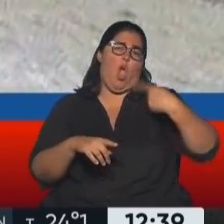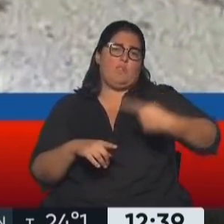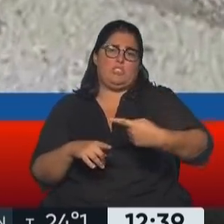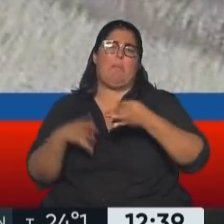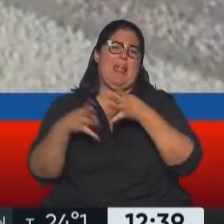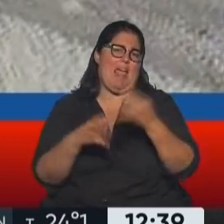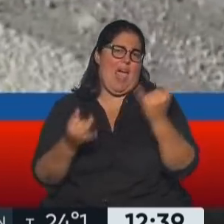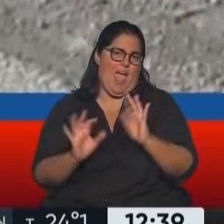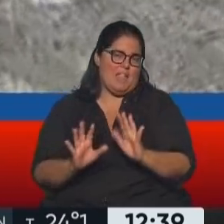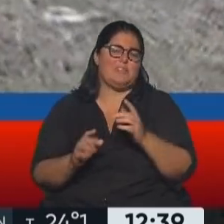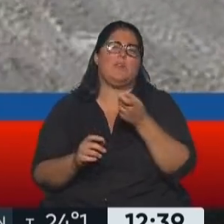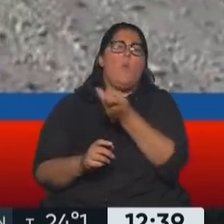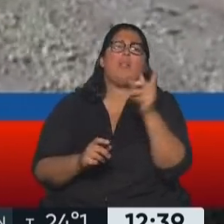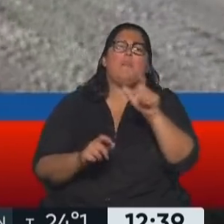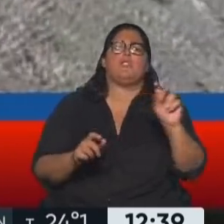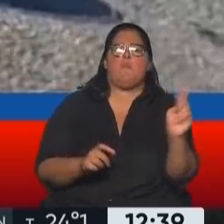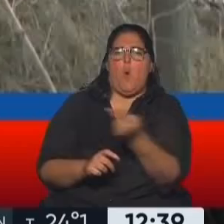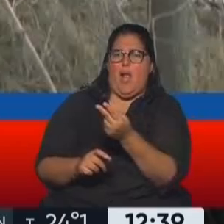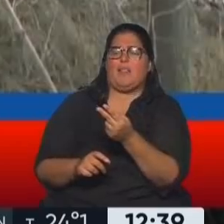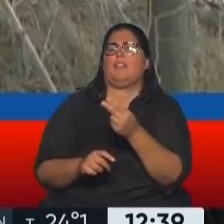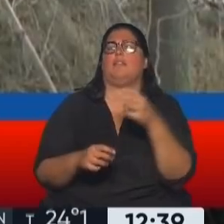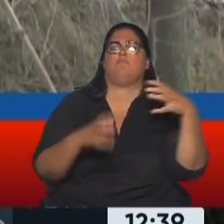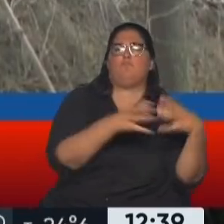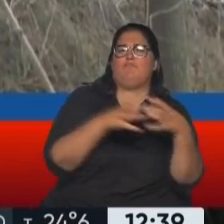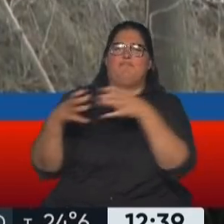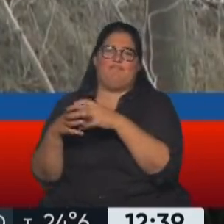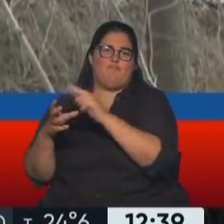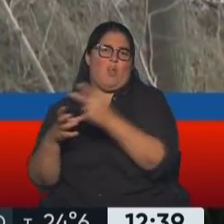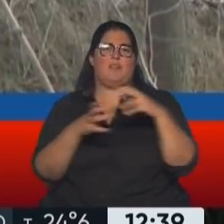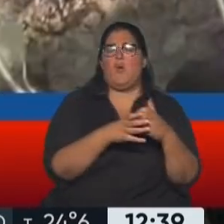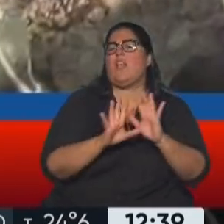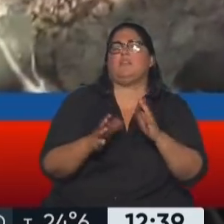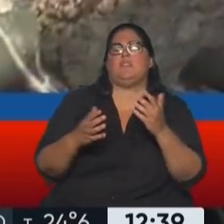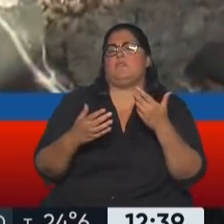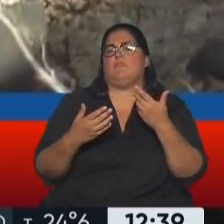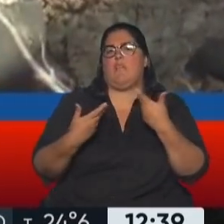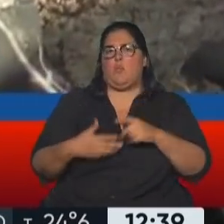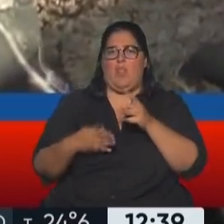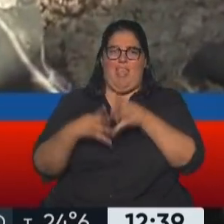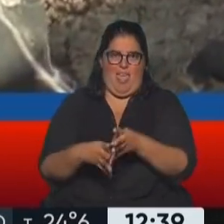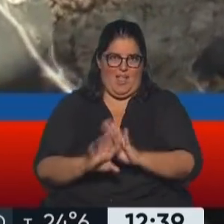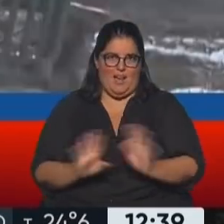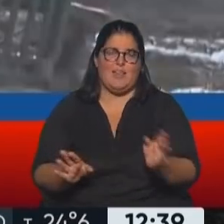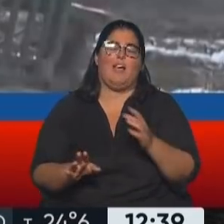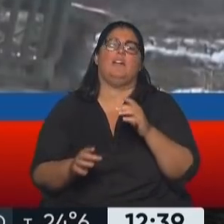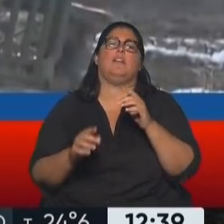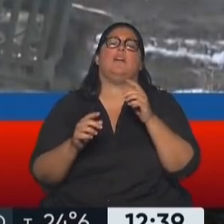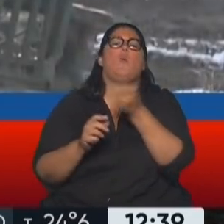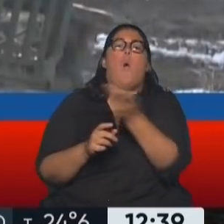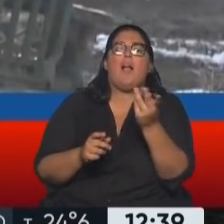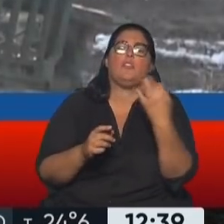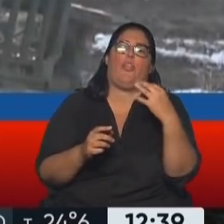las pérdidas y cifras de muertos en combate de cada bando son parte de la guerra informativa y los números deben ser tomados con